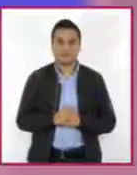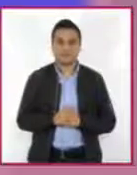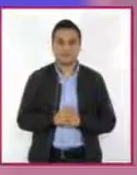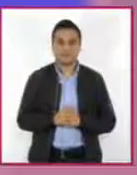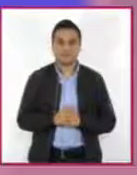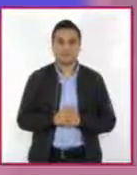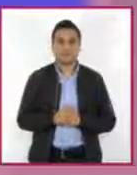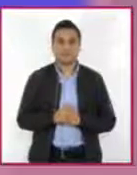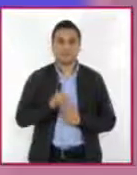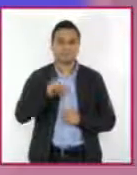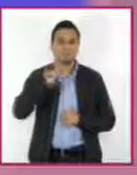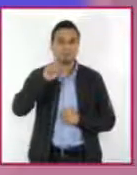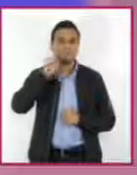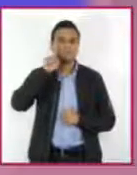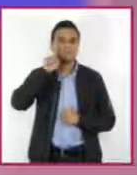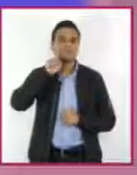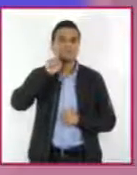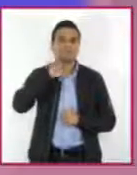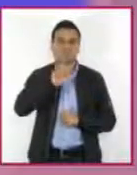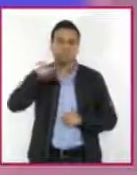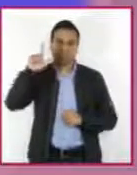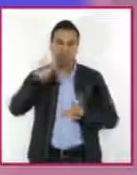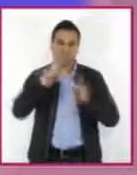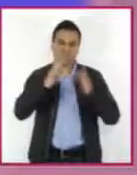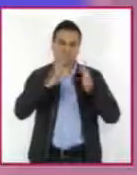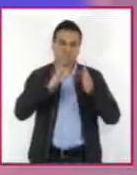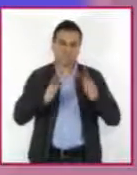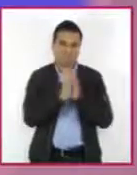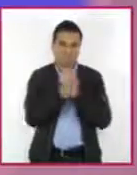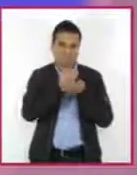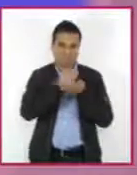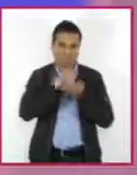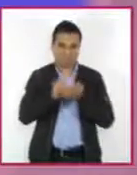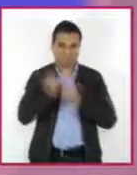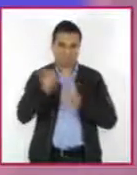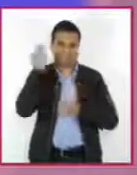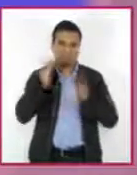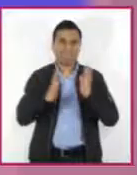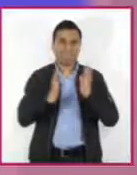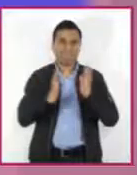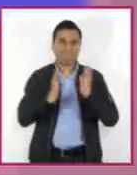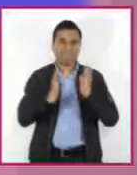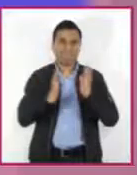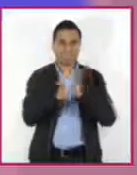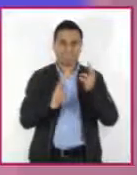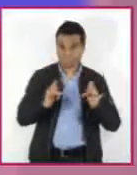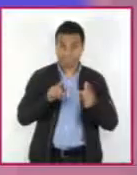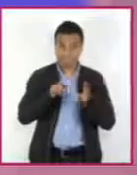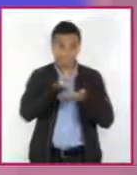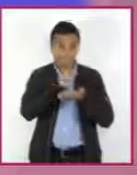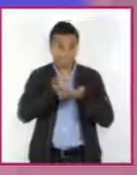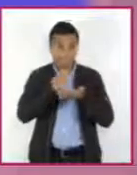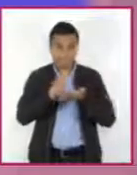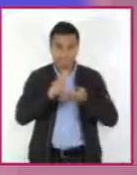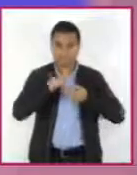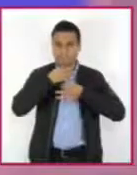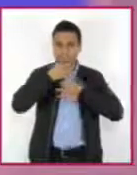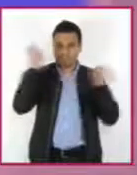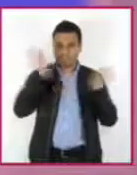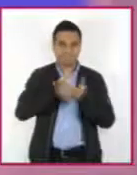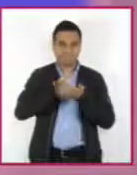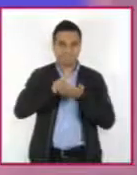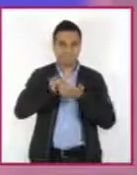Destacada panfletista y literata francesa que participó en la Revolución Francesa y redactó la Declaración de los Derechos